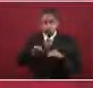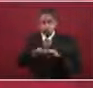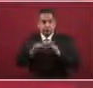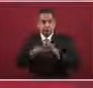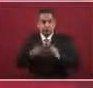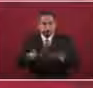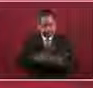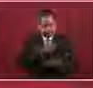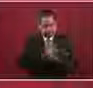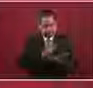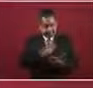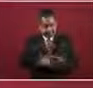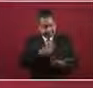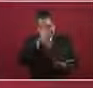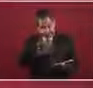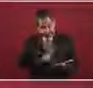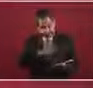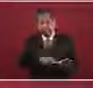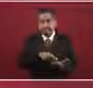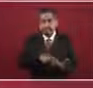la ley